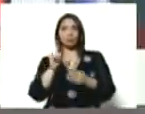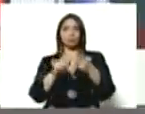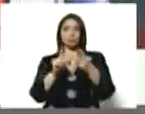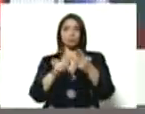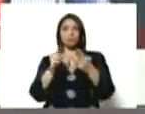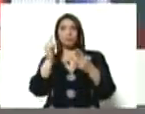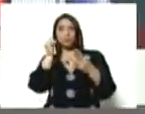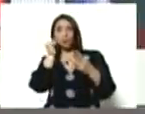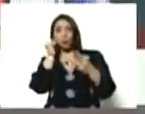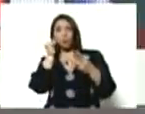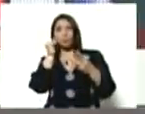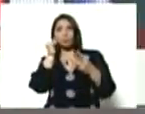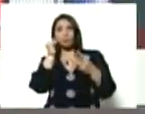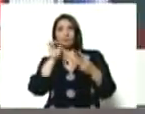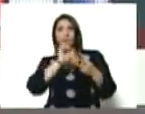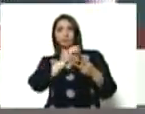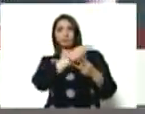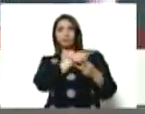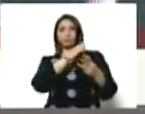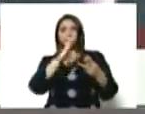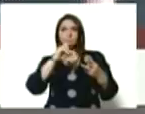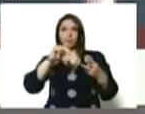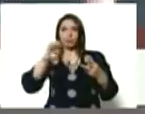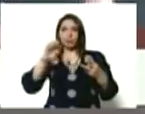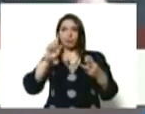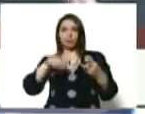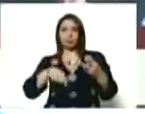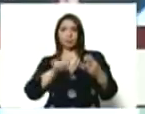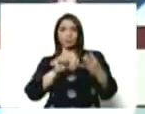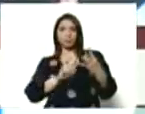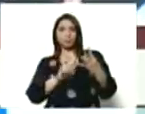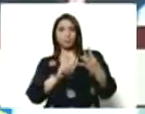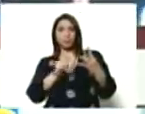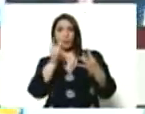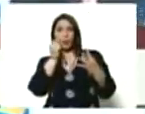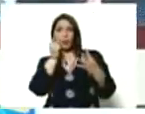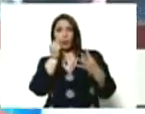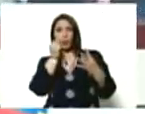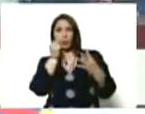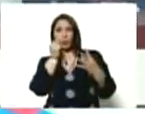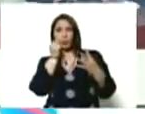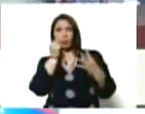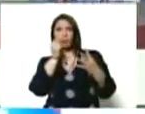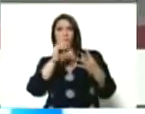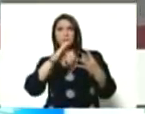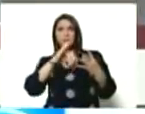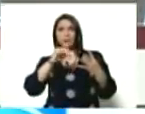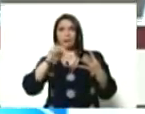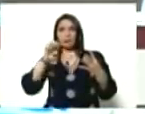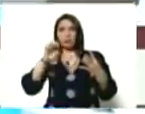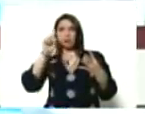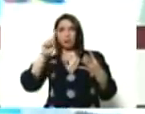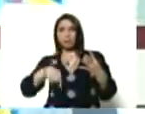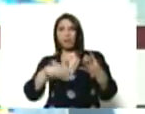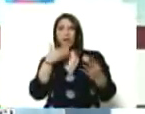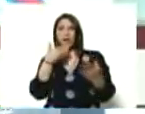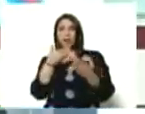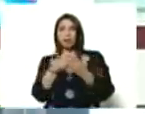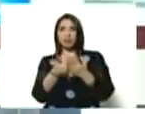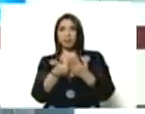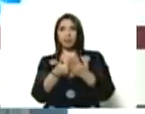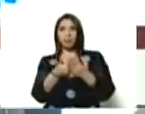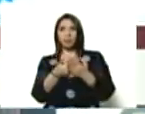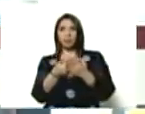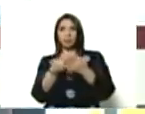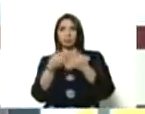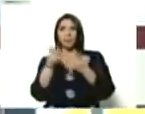Rectora Gladys Gutiérrez Alvarado. Y Ciudadano Rector José Gutiérrez Parra. También agradecemos la presencia